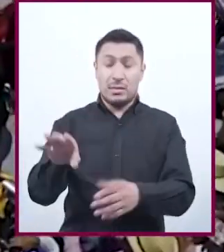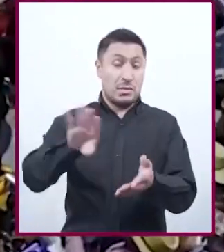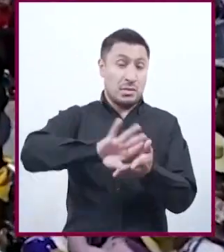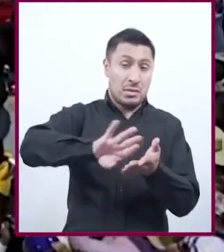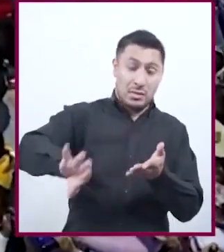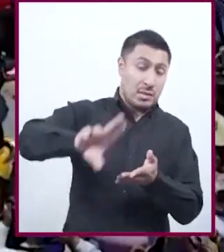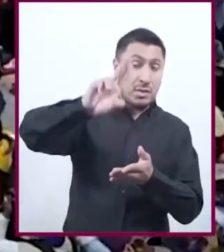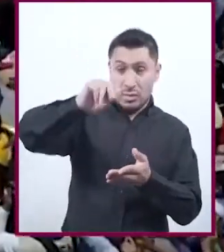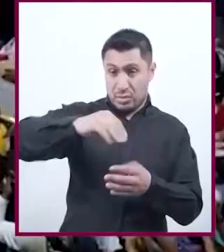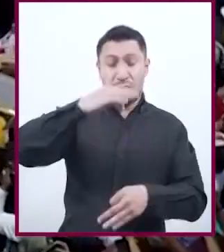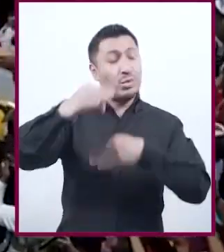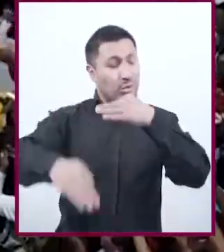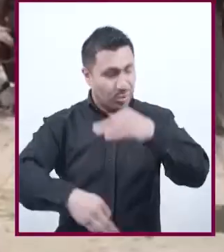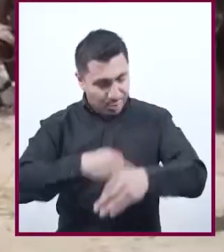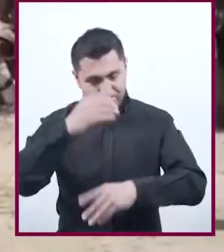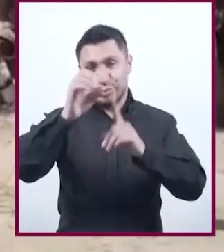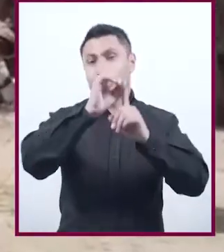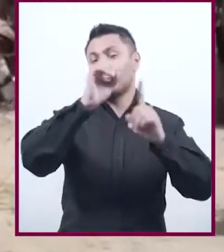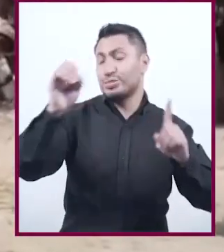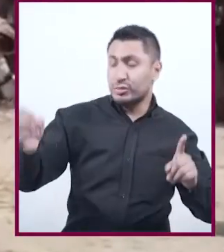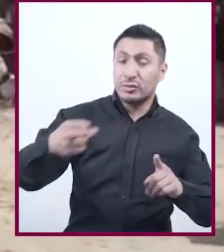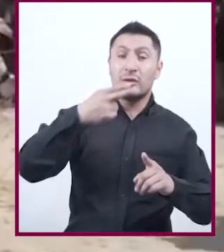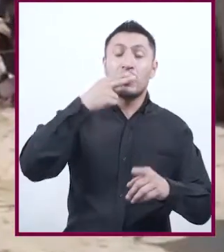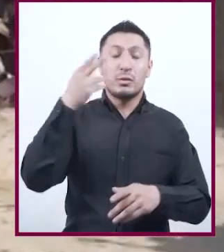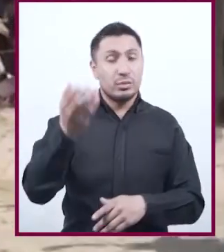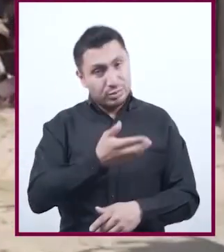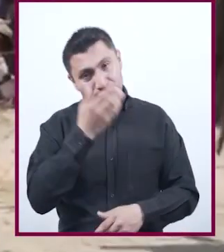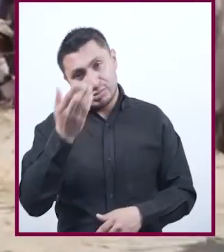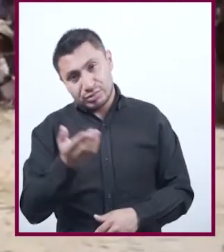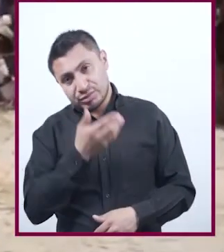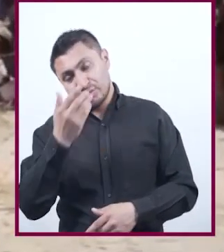y costumbres. El hecho de que tengan que